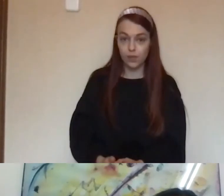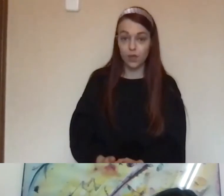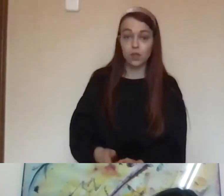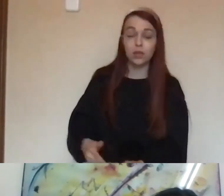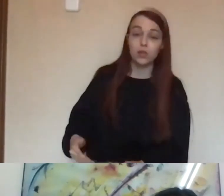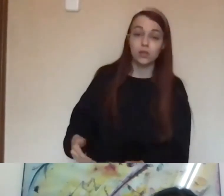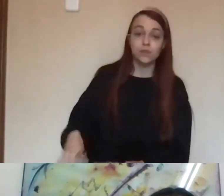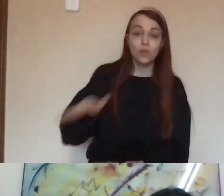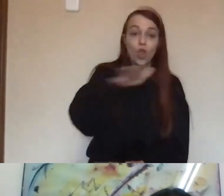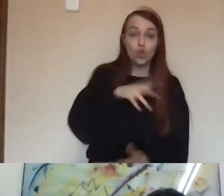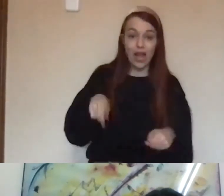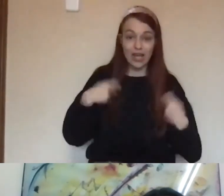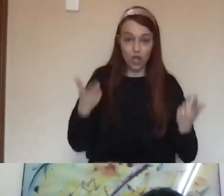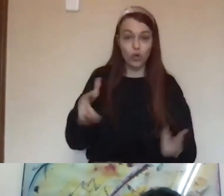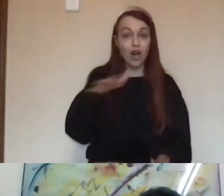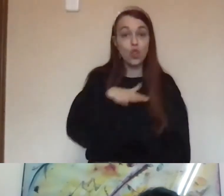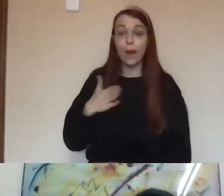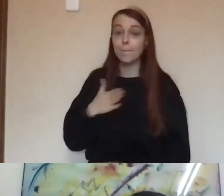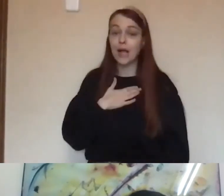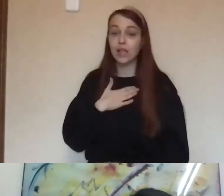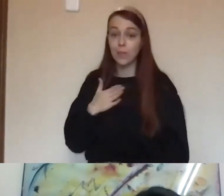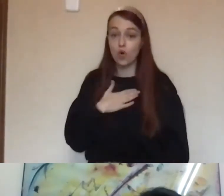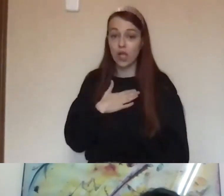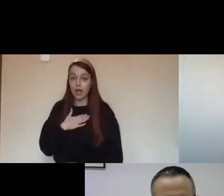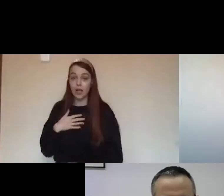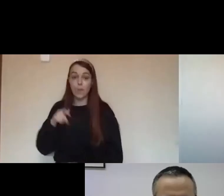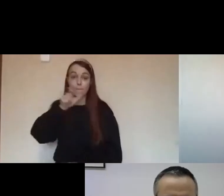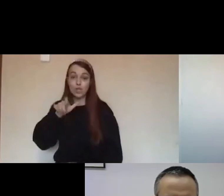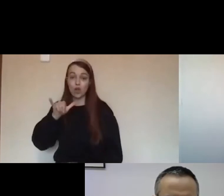naturales y patrimoniales a personas con ceguera?